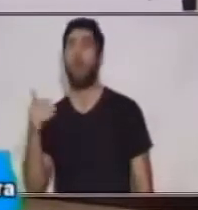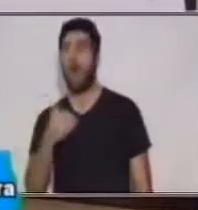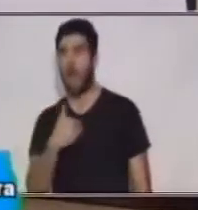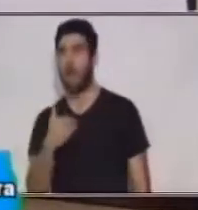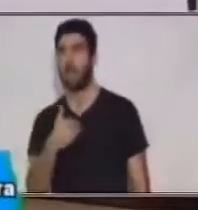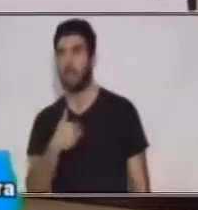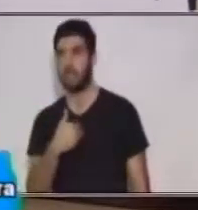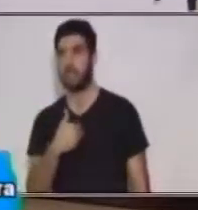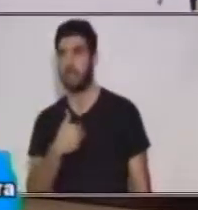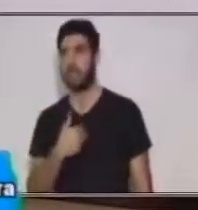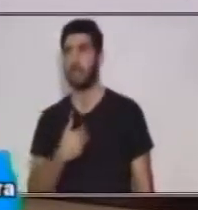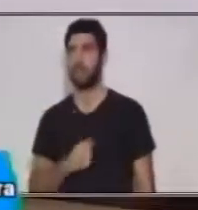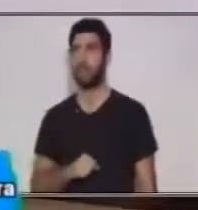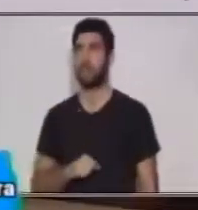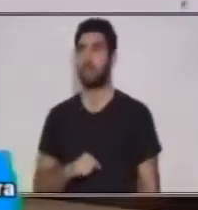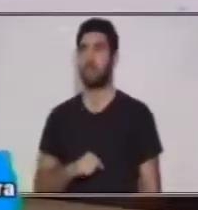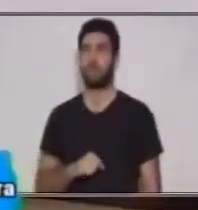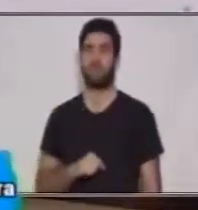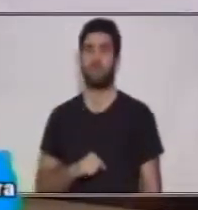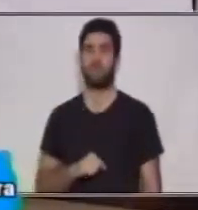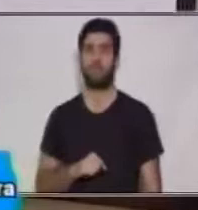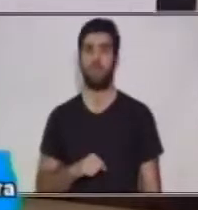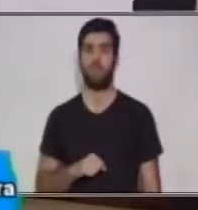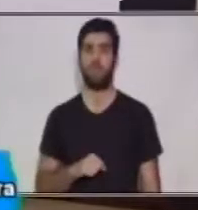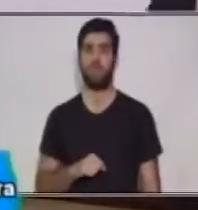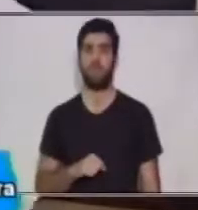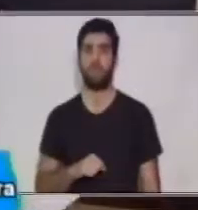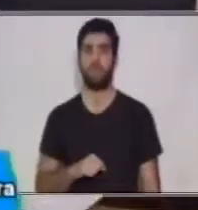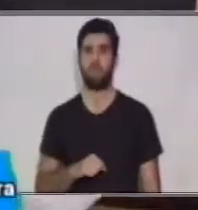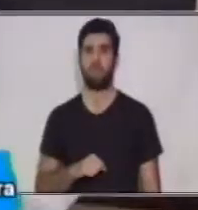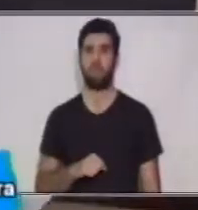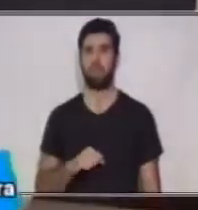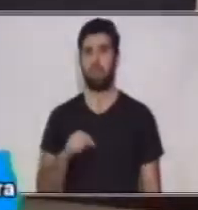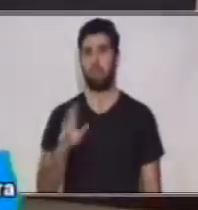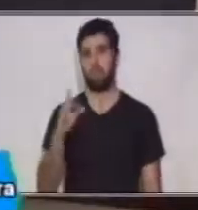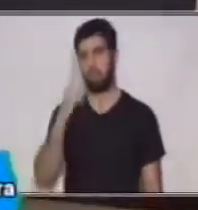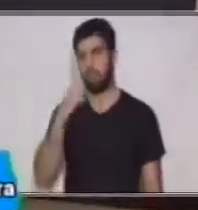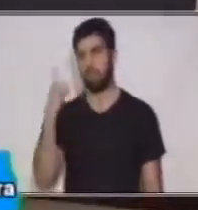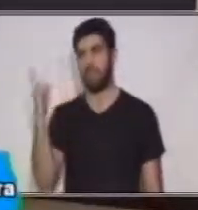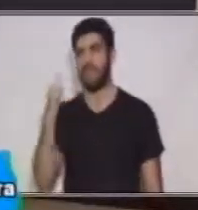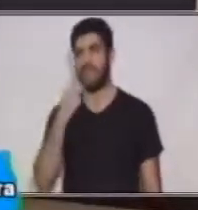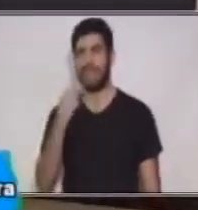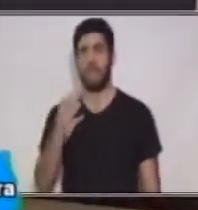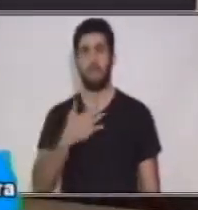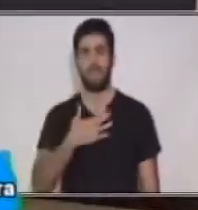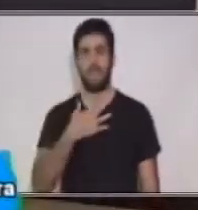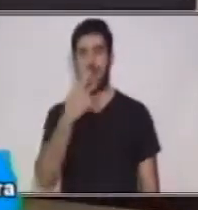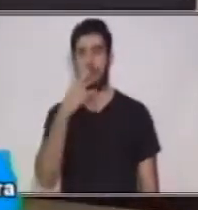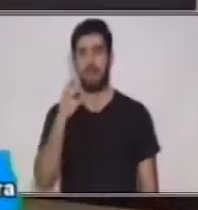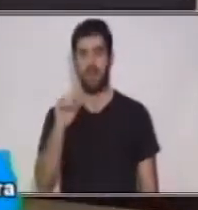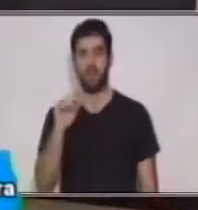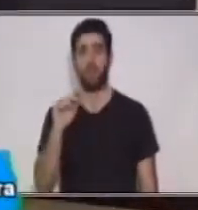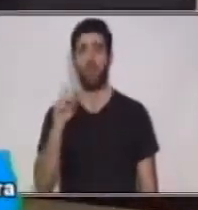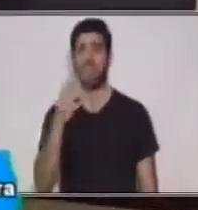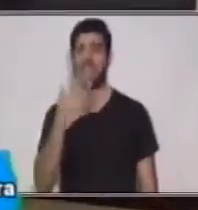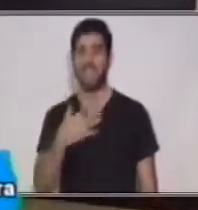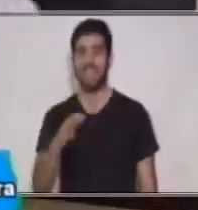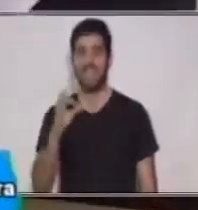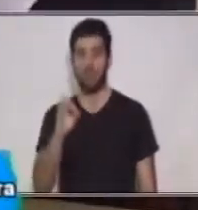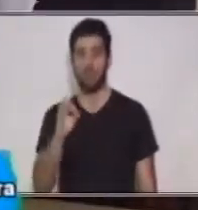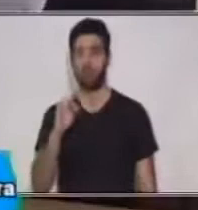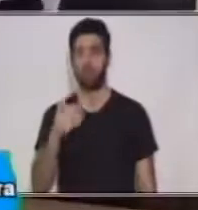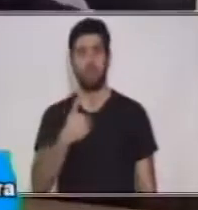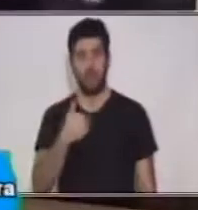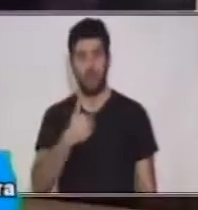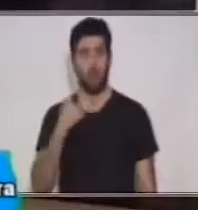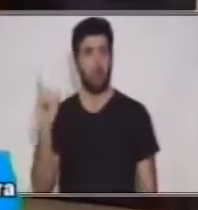hijos. Quiero que la escribas. Te voy a dar tiempo para que la puedas escribir. Y yo voy a colocar aquí este cartel,